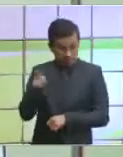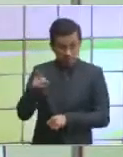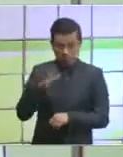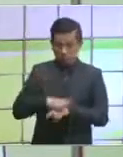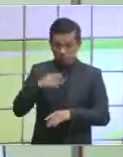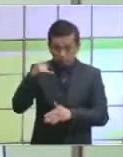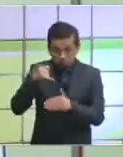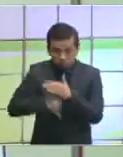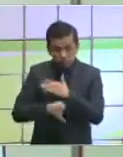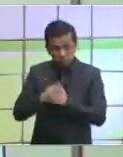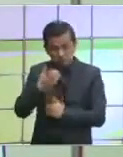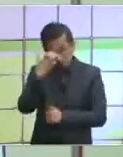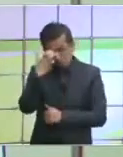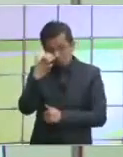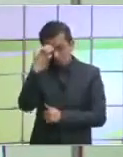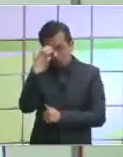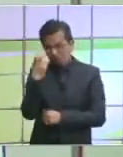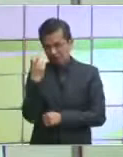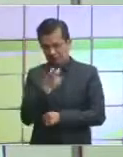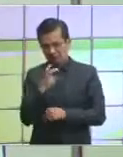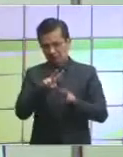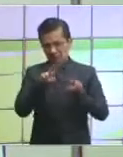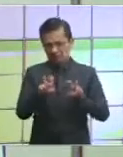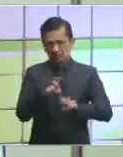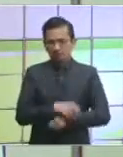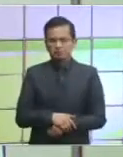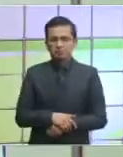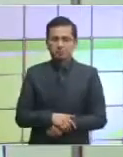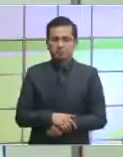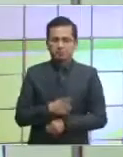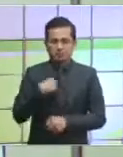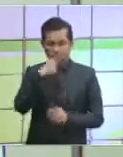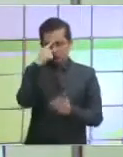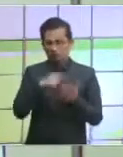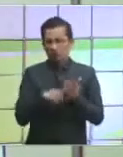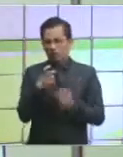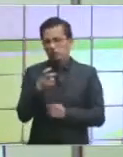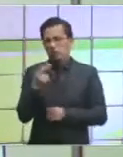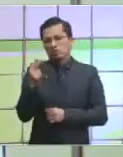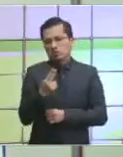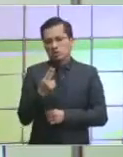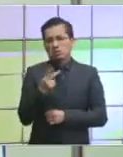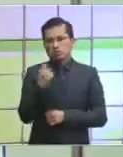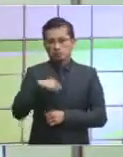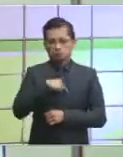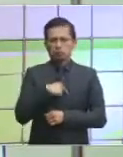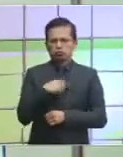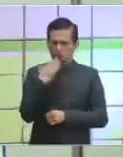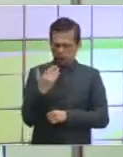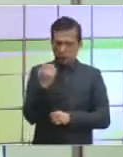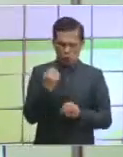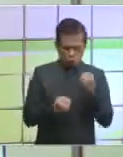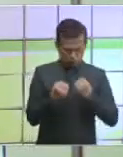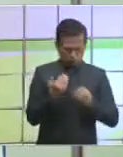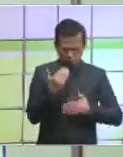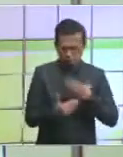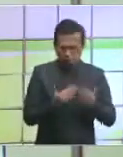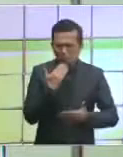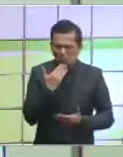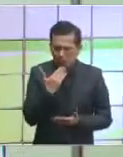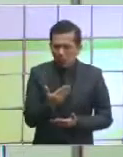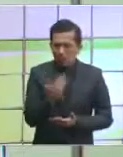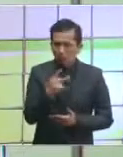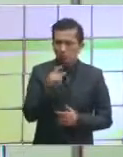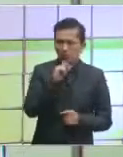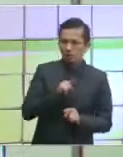y esto es lo que me parece que necesitamos que nosotros abramos la justicia pues sí pero que tengamos también del otro lado